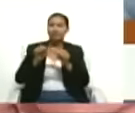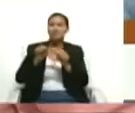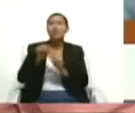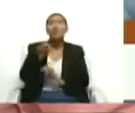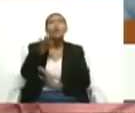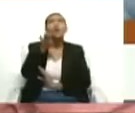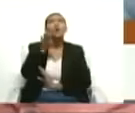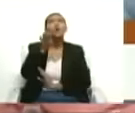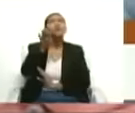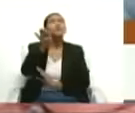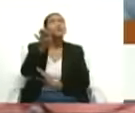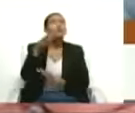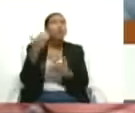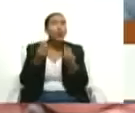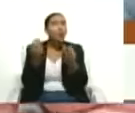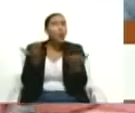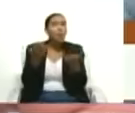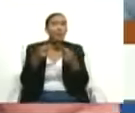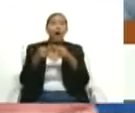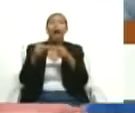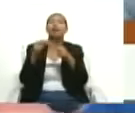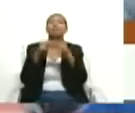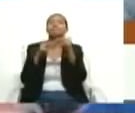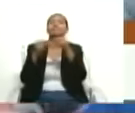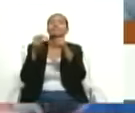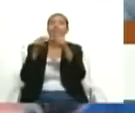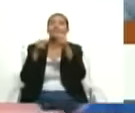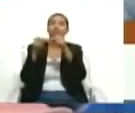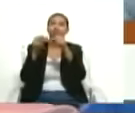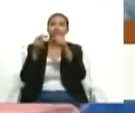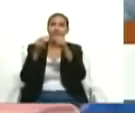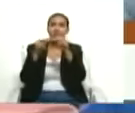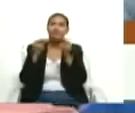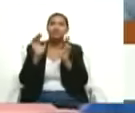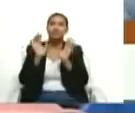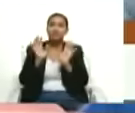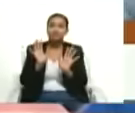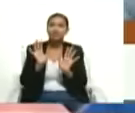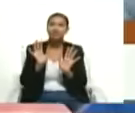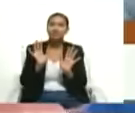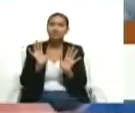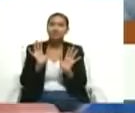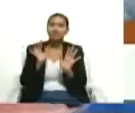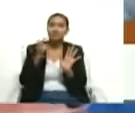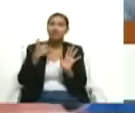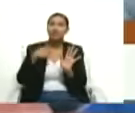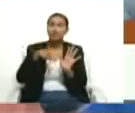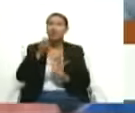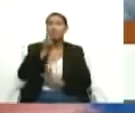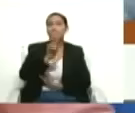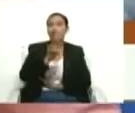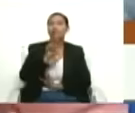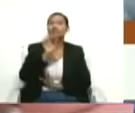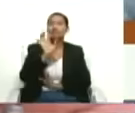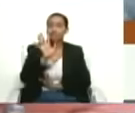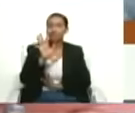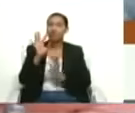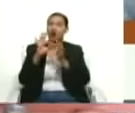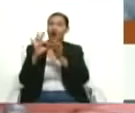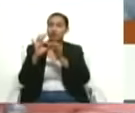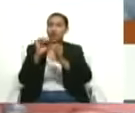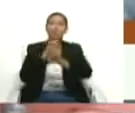que vamos a construir nosotros, porque de eso se ha tratado estos 25 años de poder